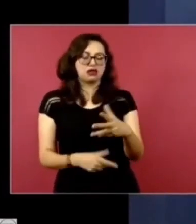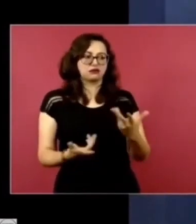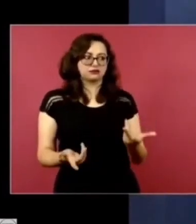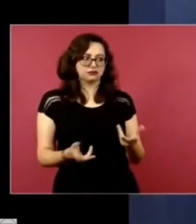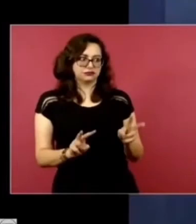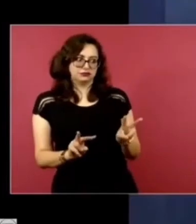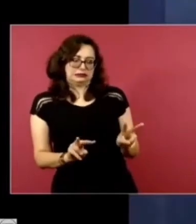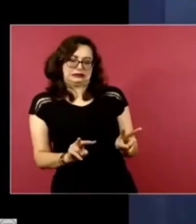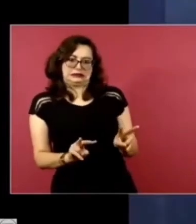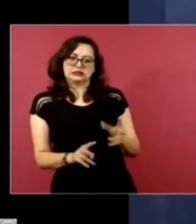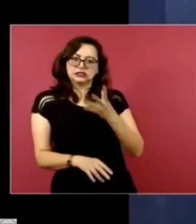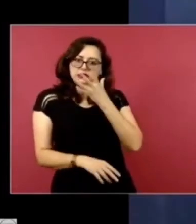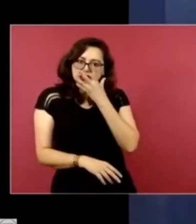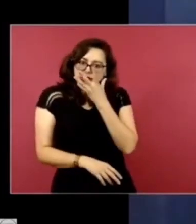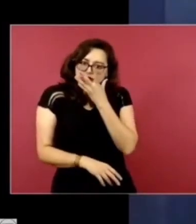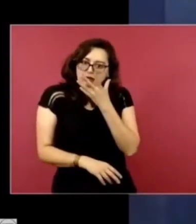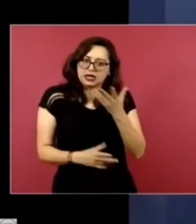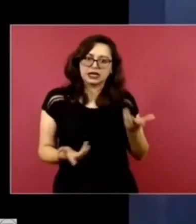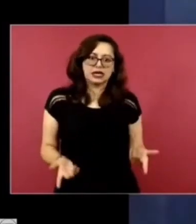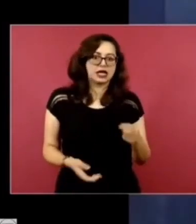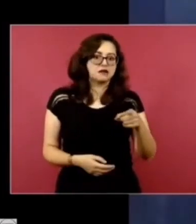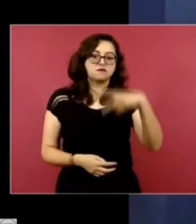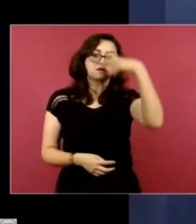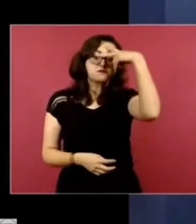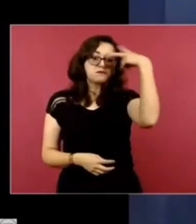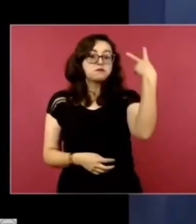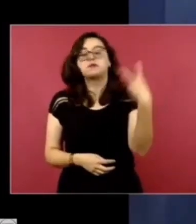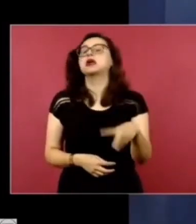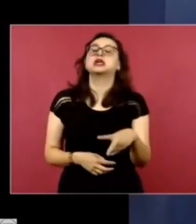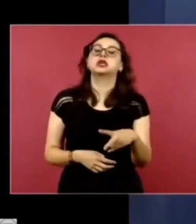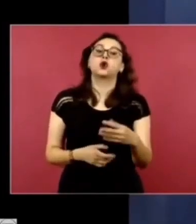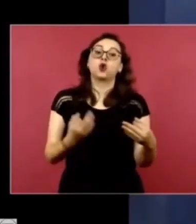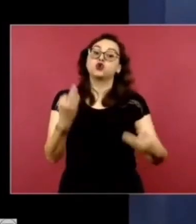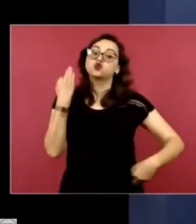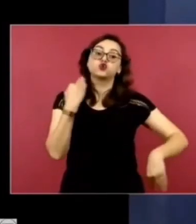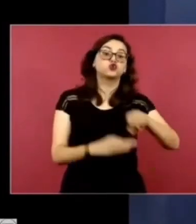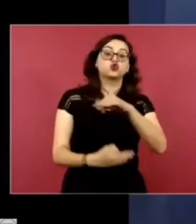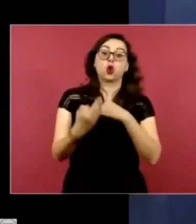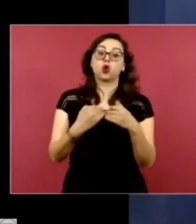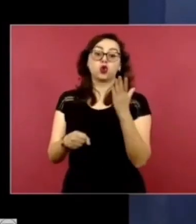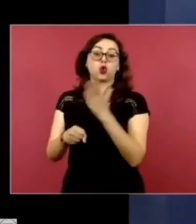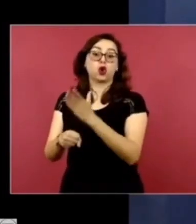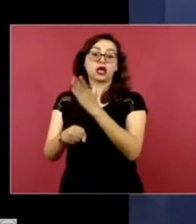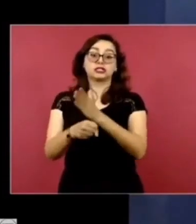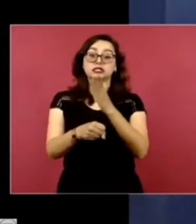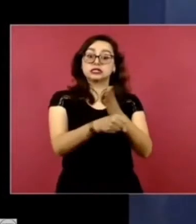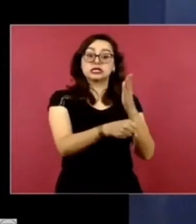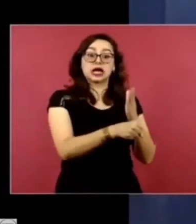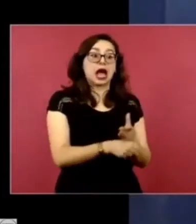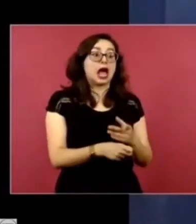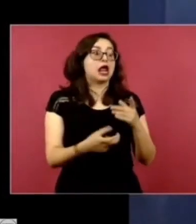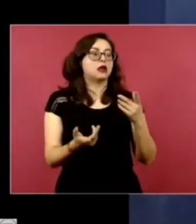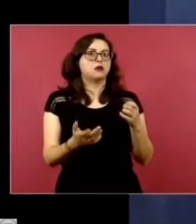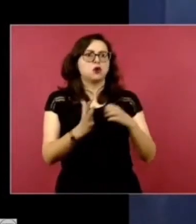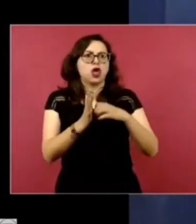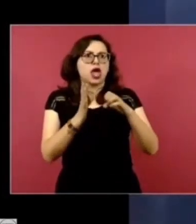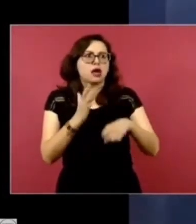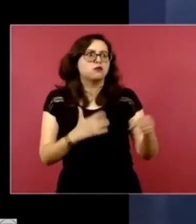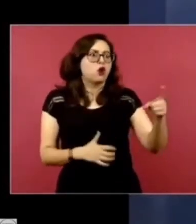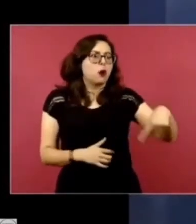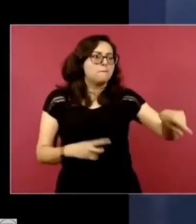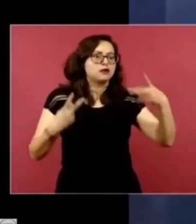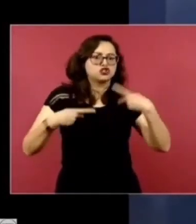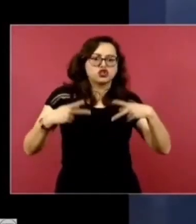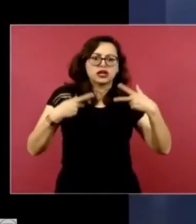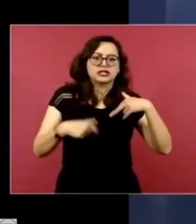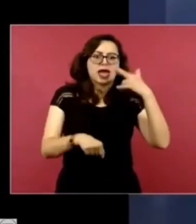decir que ya en México se está castigando a todos los que han saqueado el país. Ya no hay